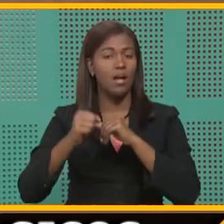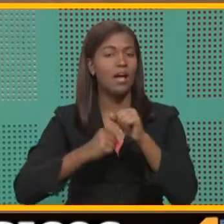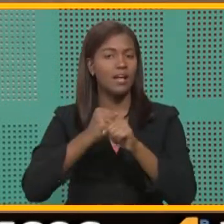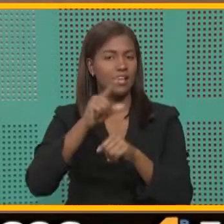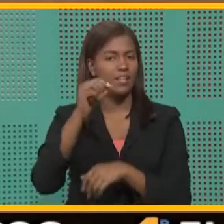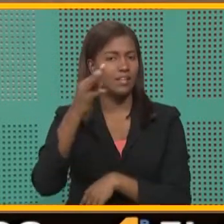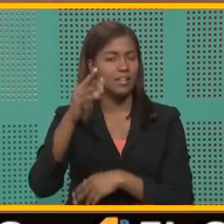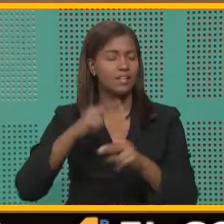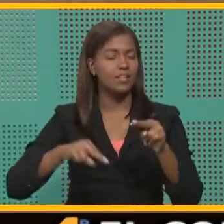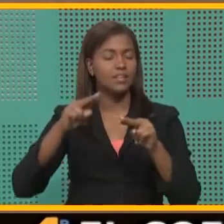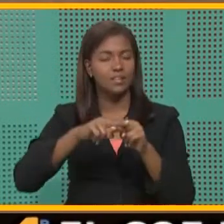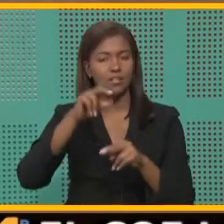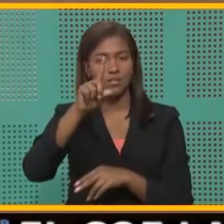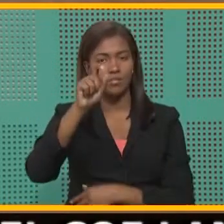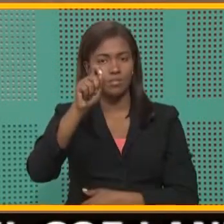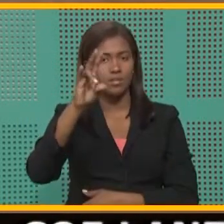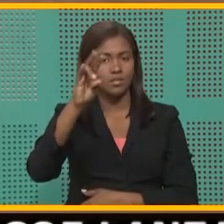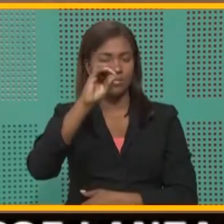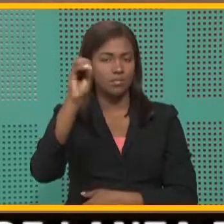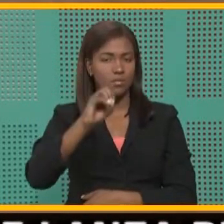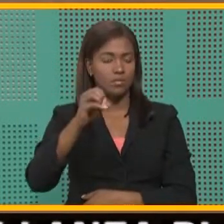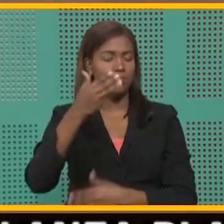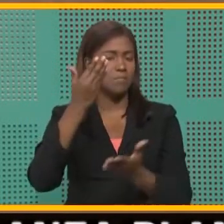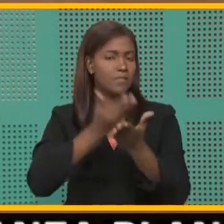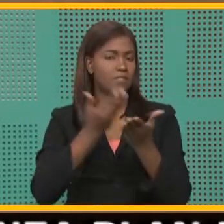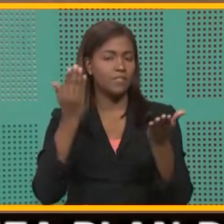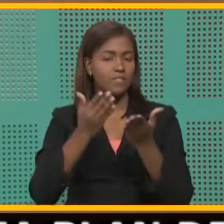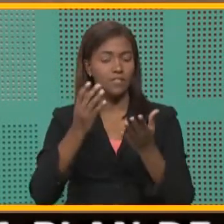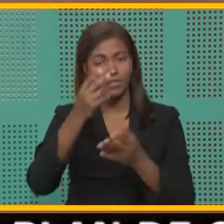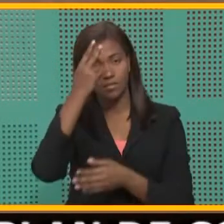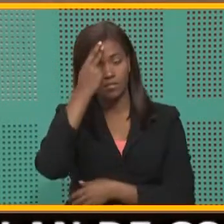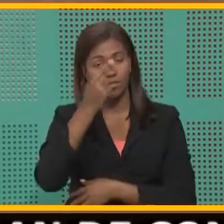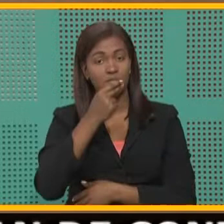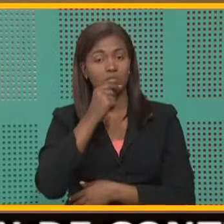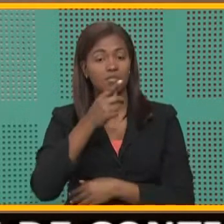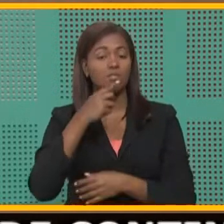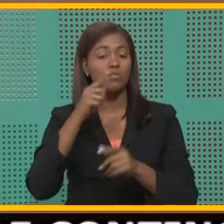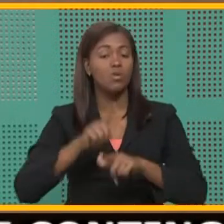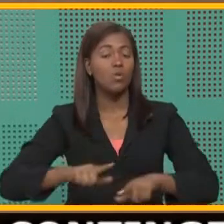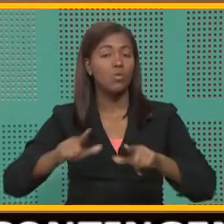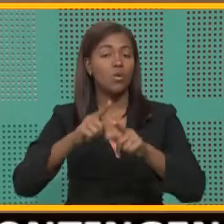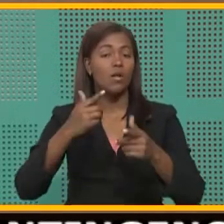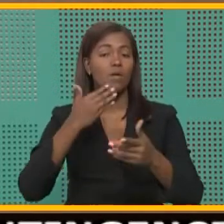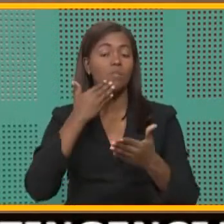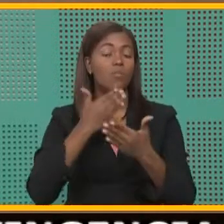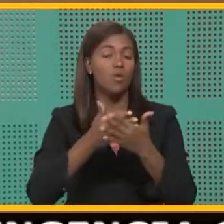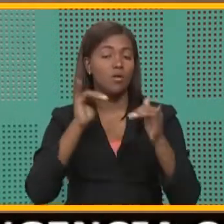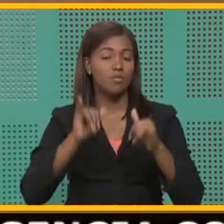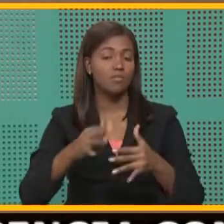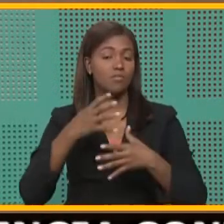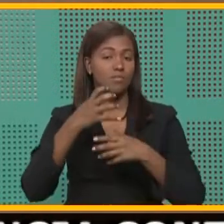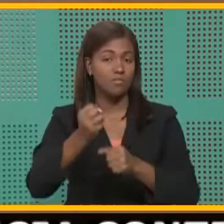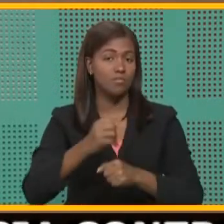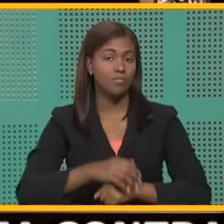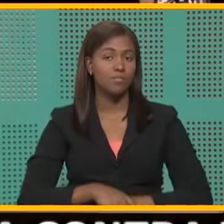un 1.7%, lo que evidencia que República Dominicana es un destino estable y confiable.